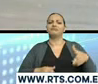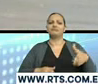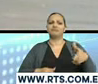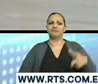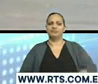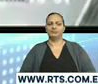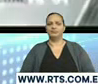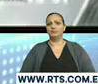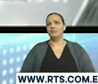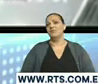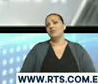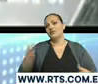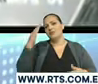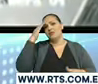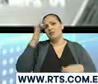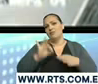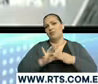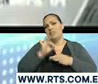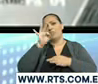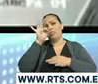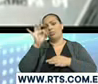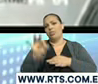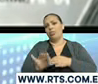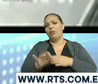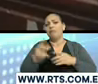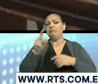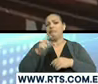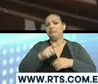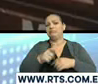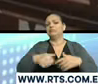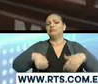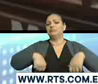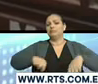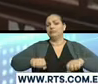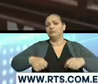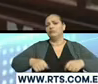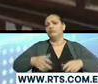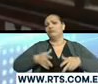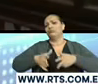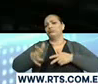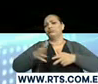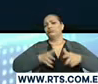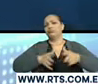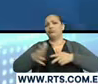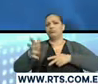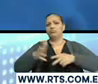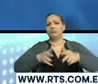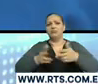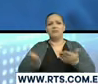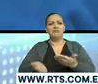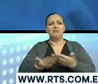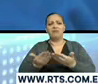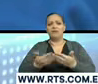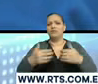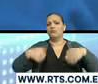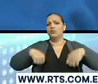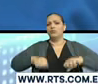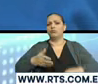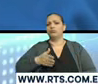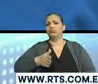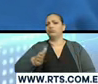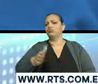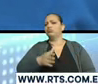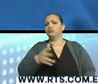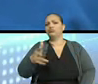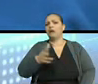dejémoslo ahí. Ah, bueno. La gente tiene que trasladarse. Sí. Y la moto, usted sabe que es un vehículo que tiene más acceso a la gente popular. Tienen